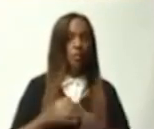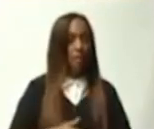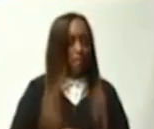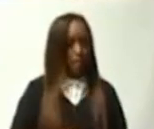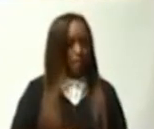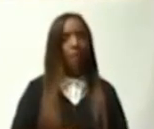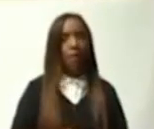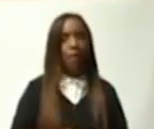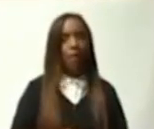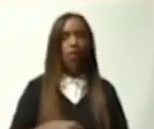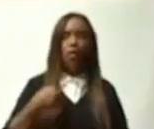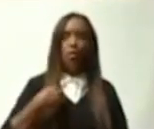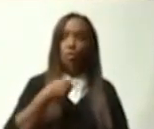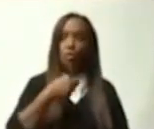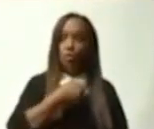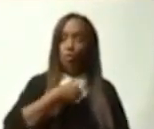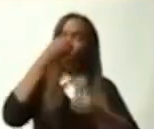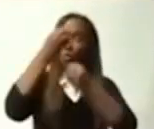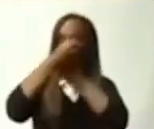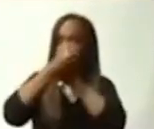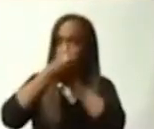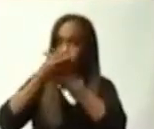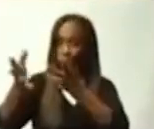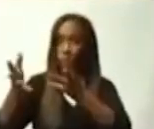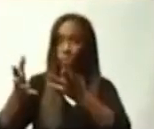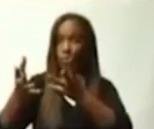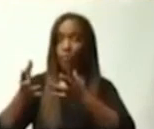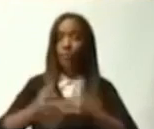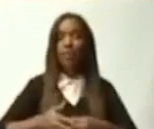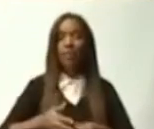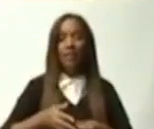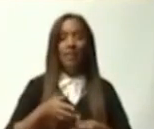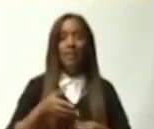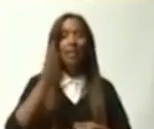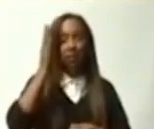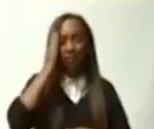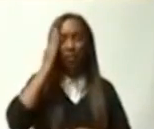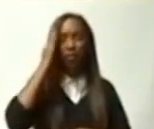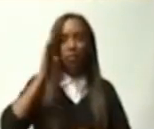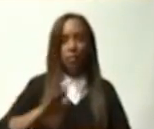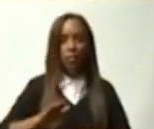del narcotráfico, de sectores oscuros, para